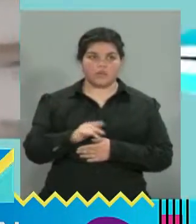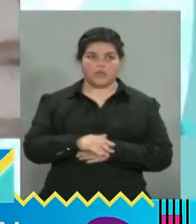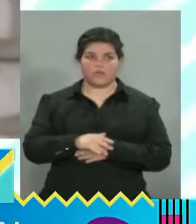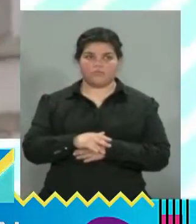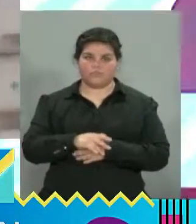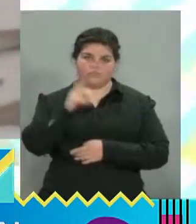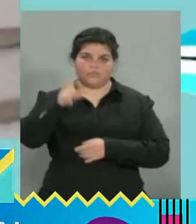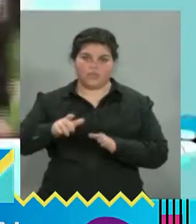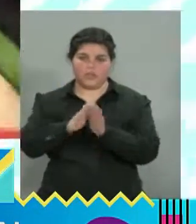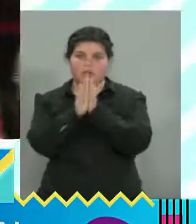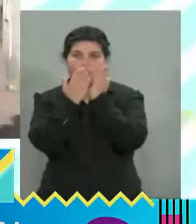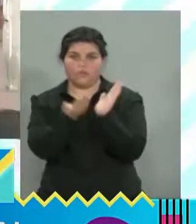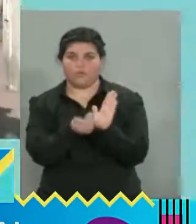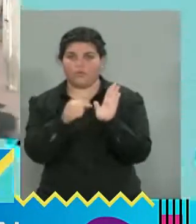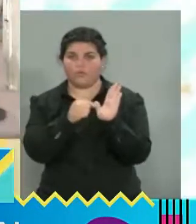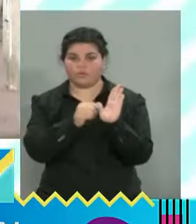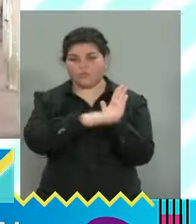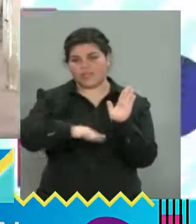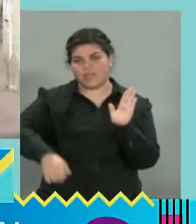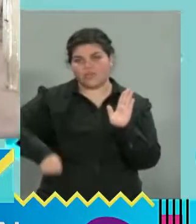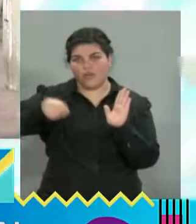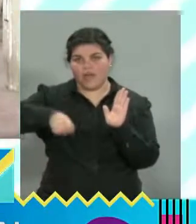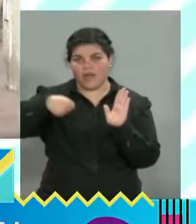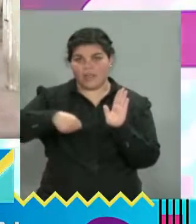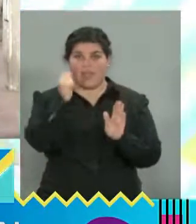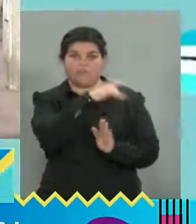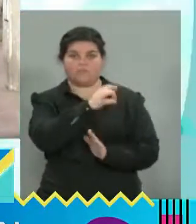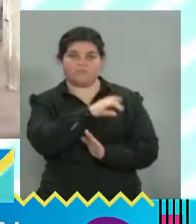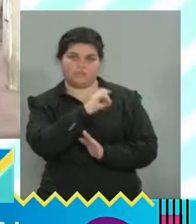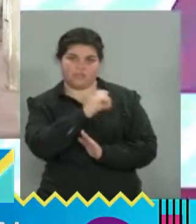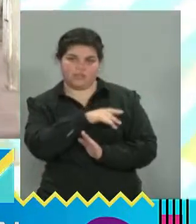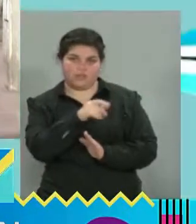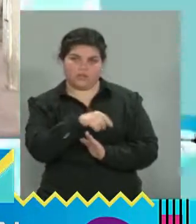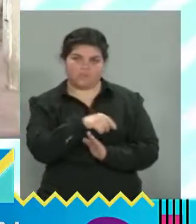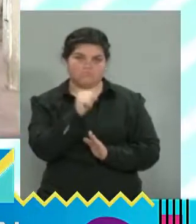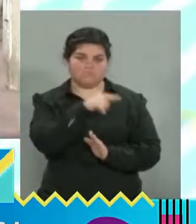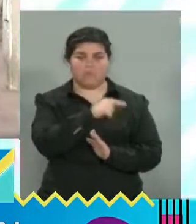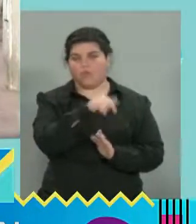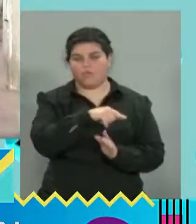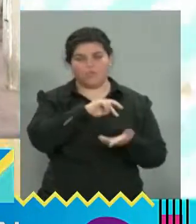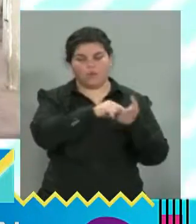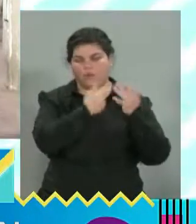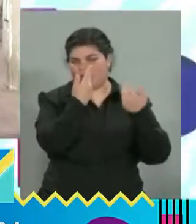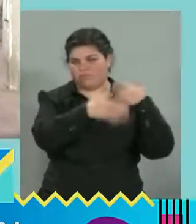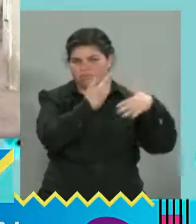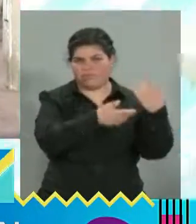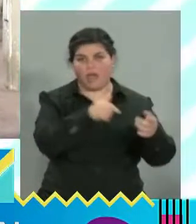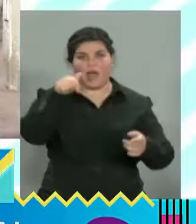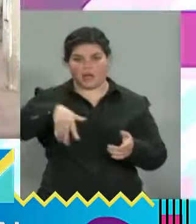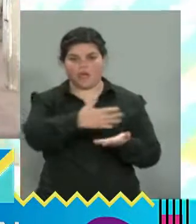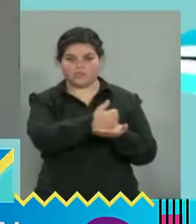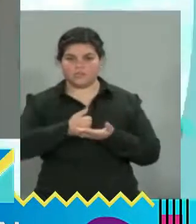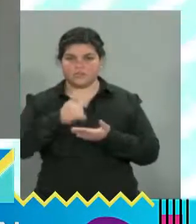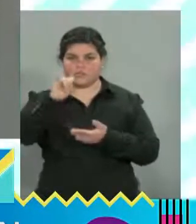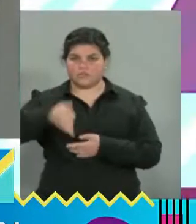gente que no quiere que ese cuento esté en los jardines de infantes. Por lo menos en Chile, acá tuvo buena aceptación. Pero yo me acuerdo que pusimos el cuento